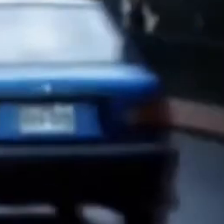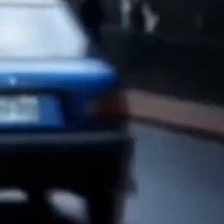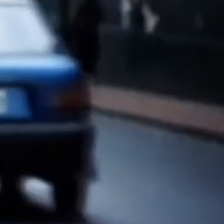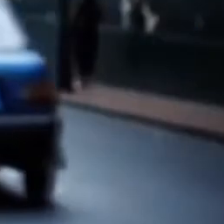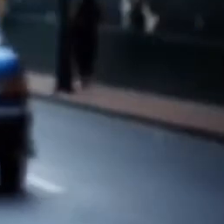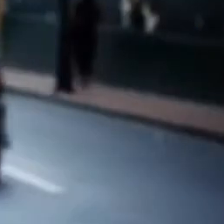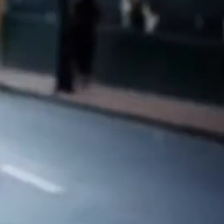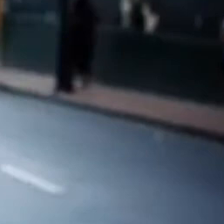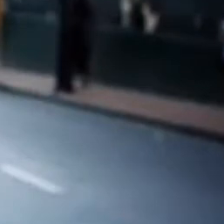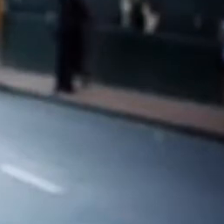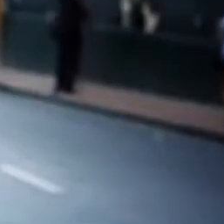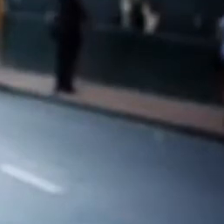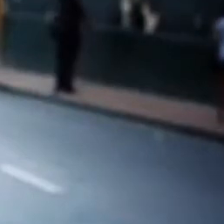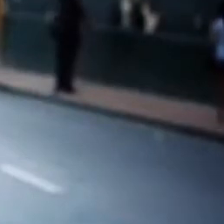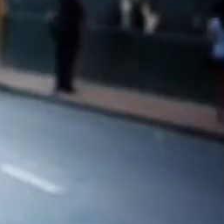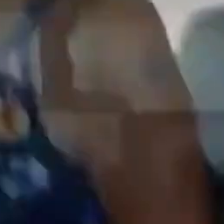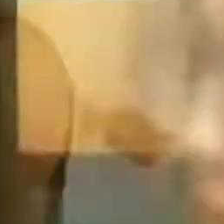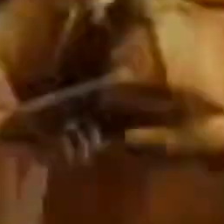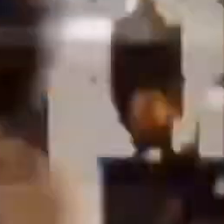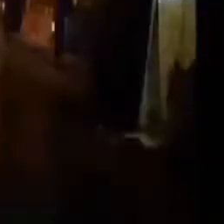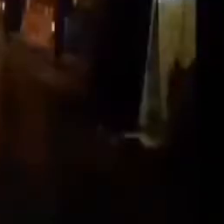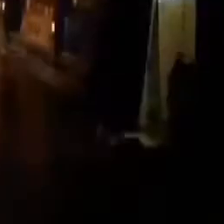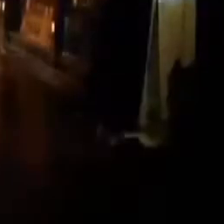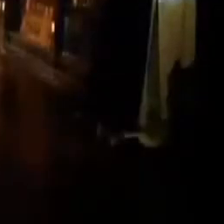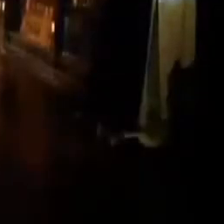Aprender nuestra historia no es tan difícil.